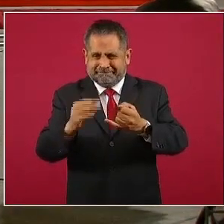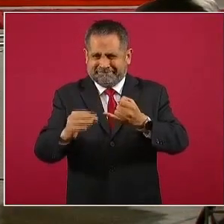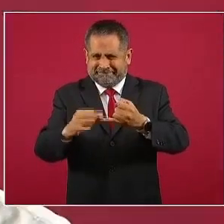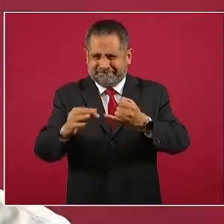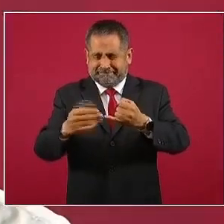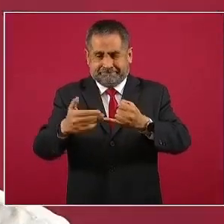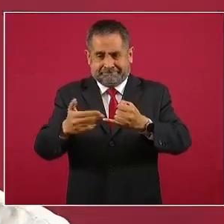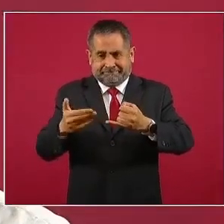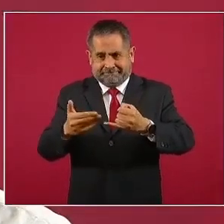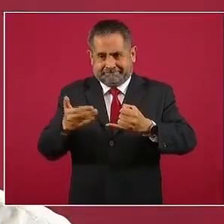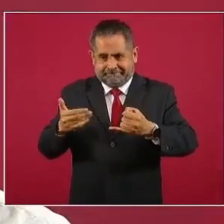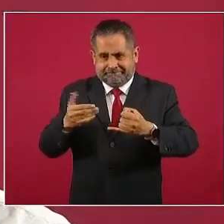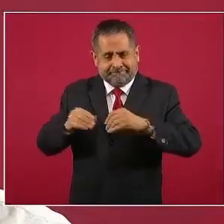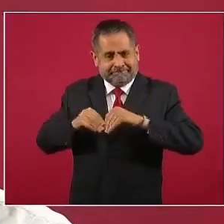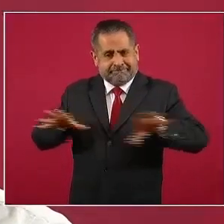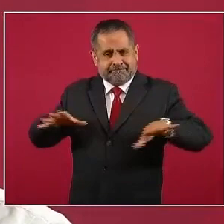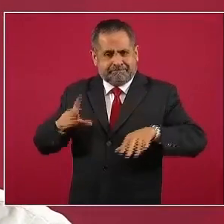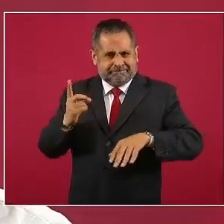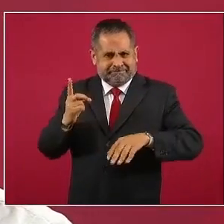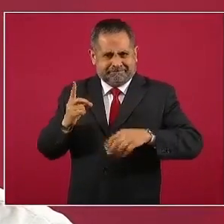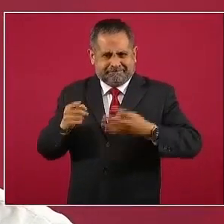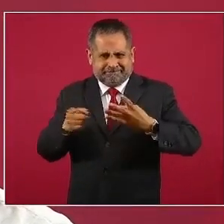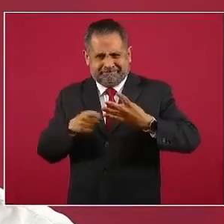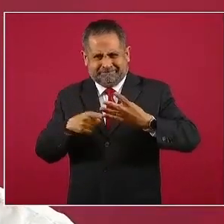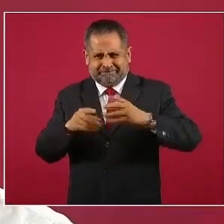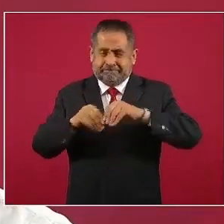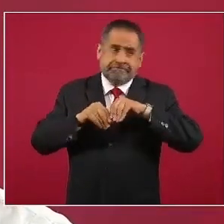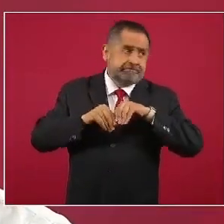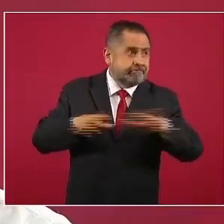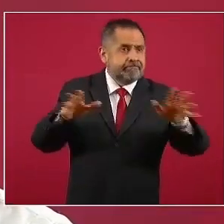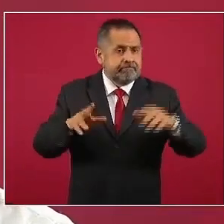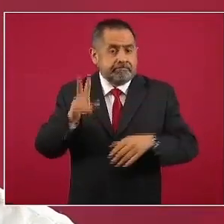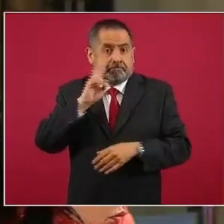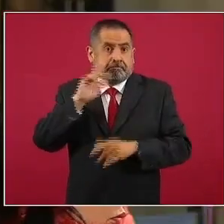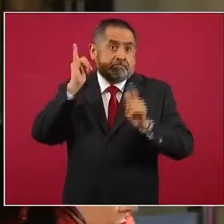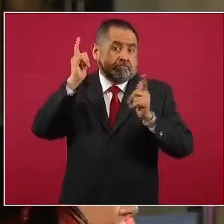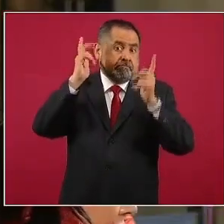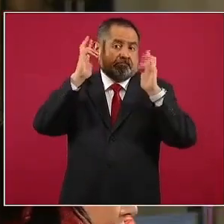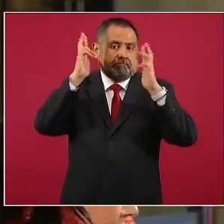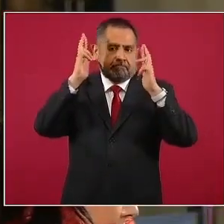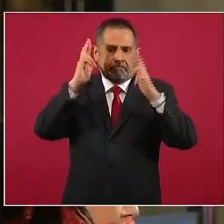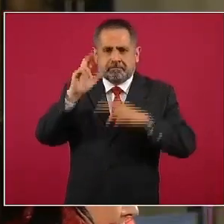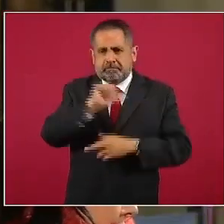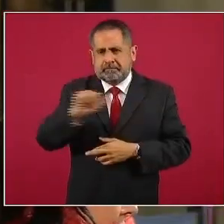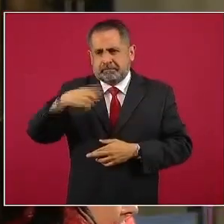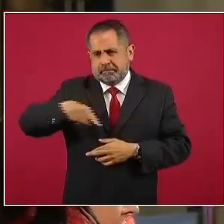gran esperanza para los mexicanos y para la población en general.